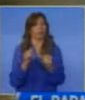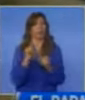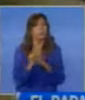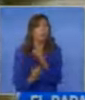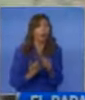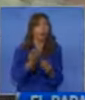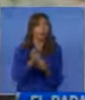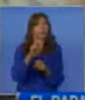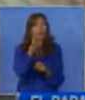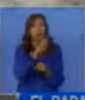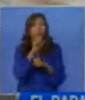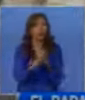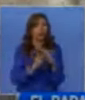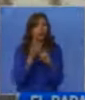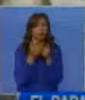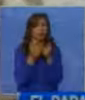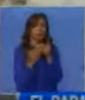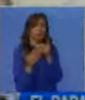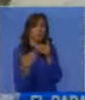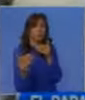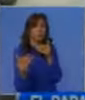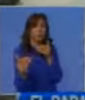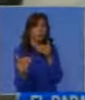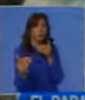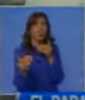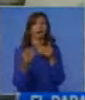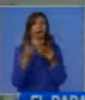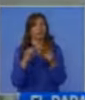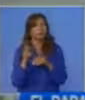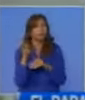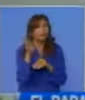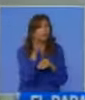largo. ¿Cómo largo fue su peregrinaje?